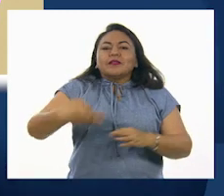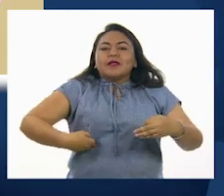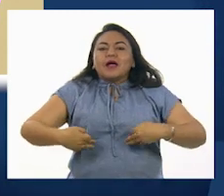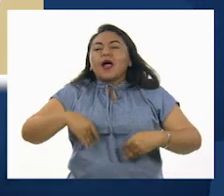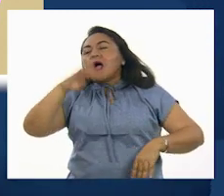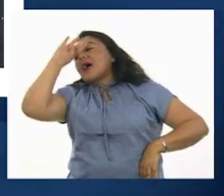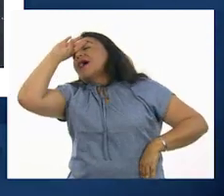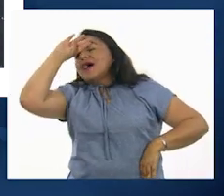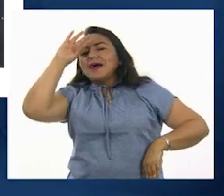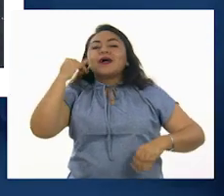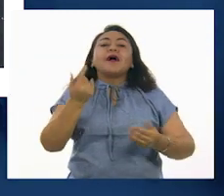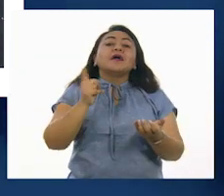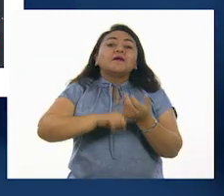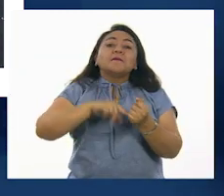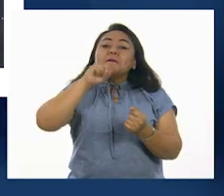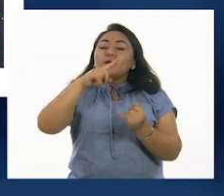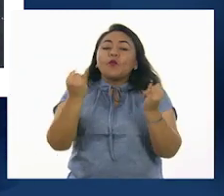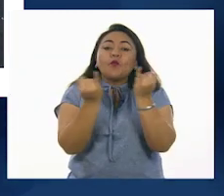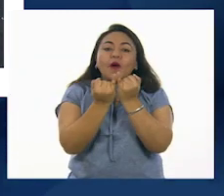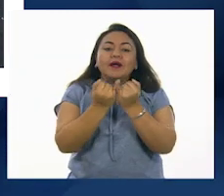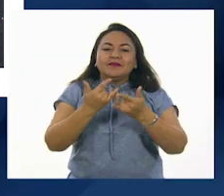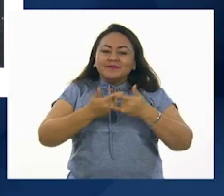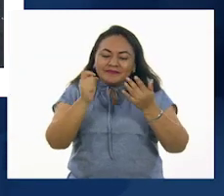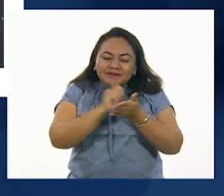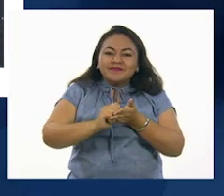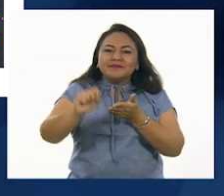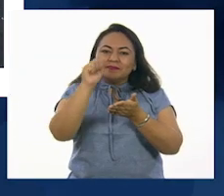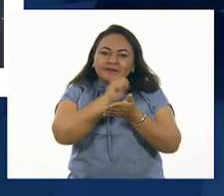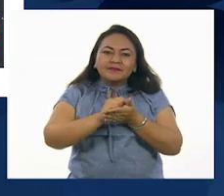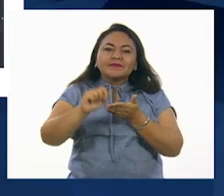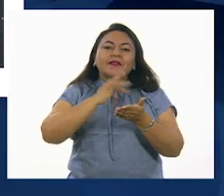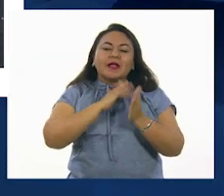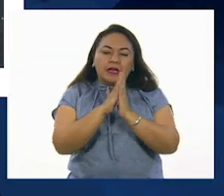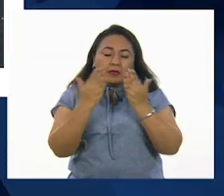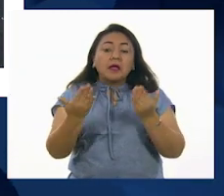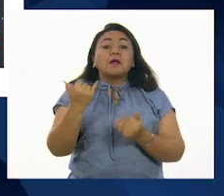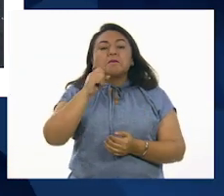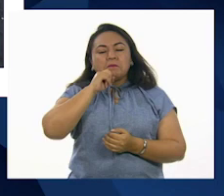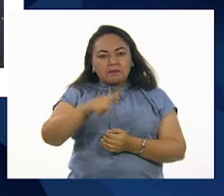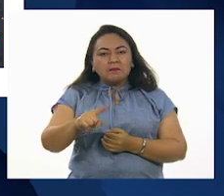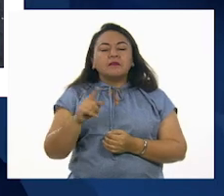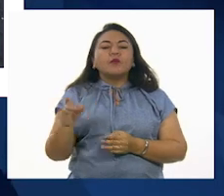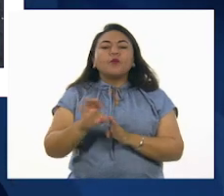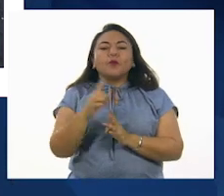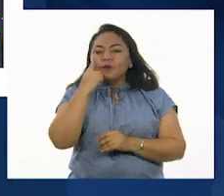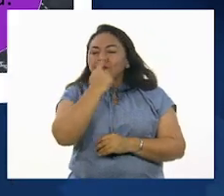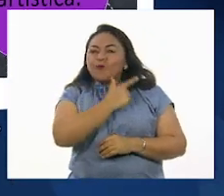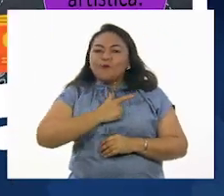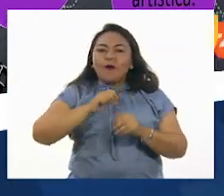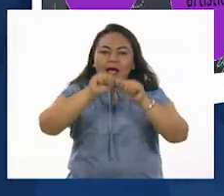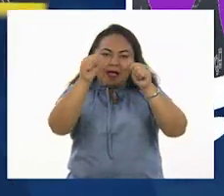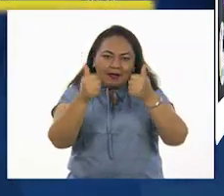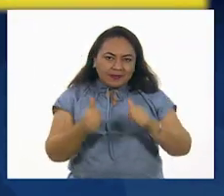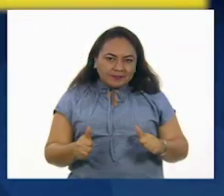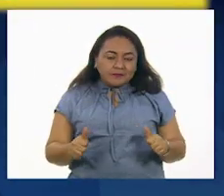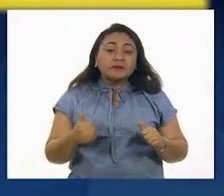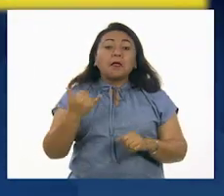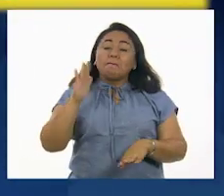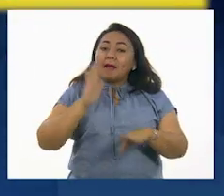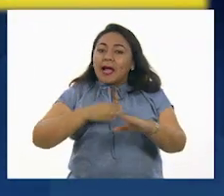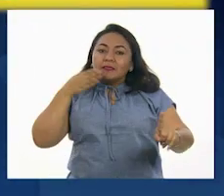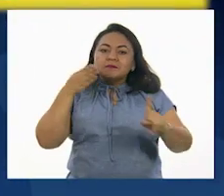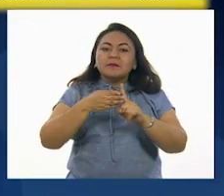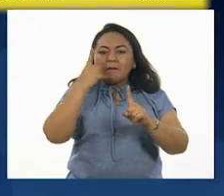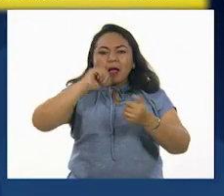tragedias y comedias. De hecho, en nuestra educación está también presente el estudio y la apreciación de las artes, especialmente